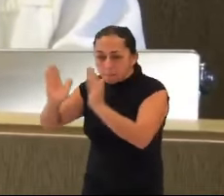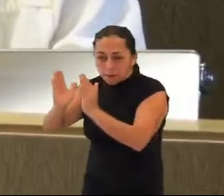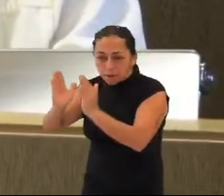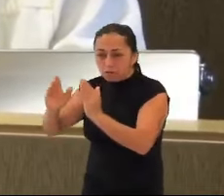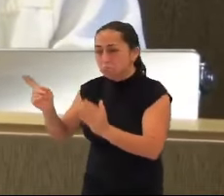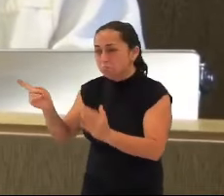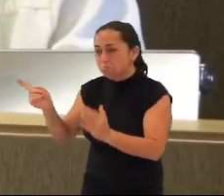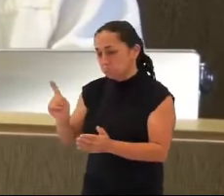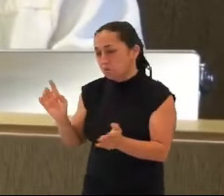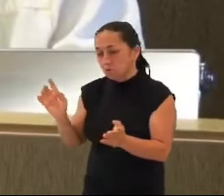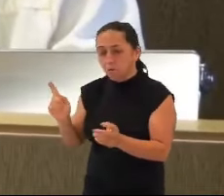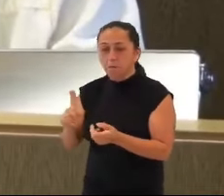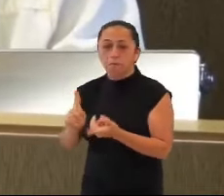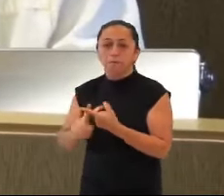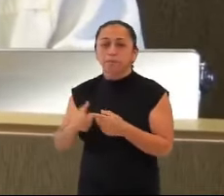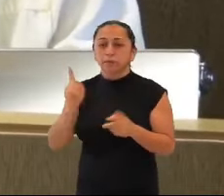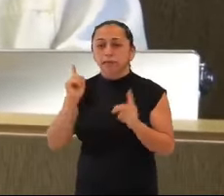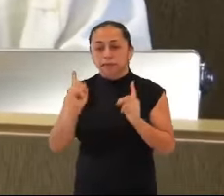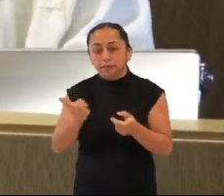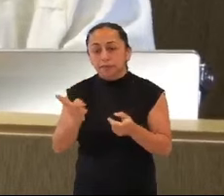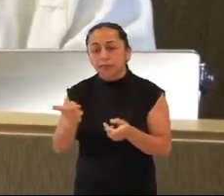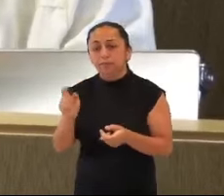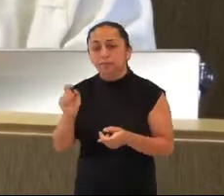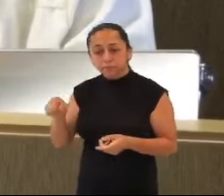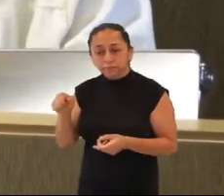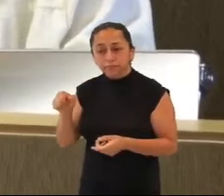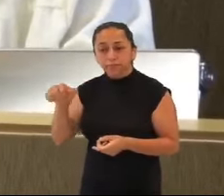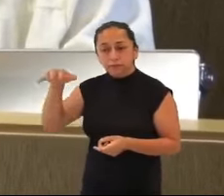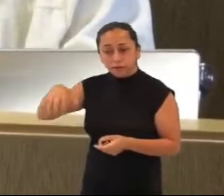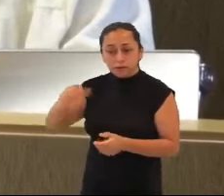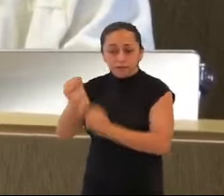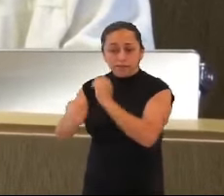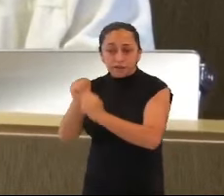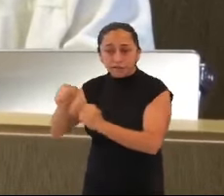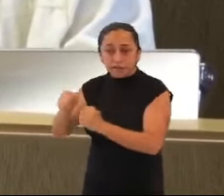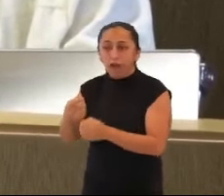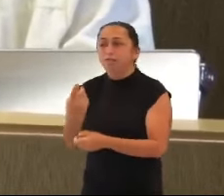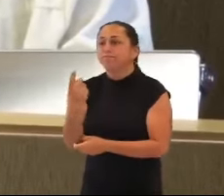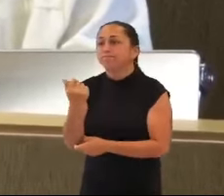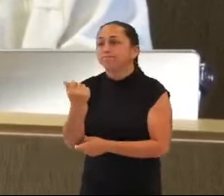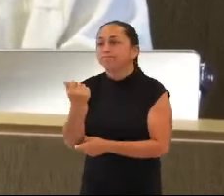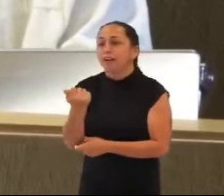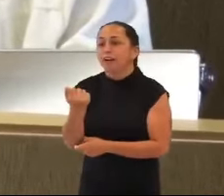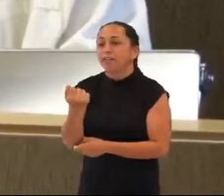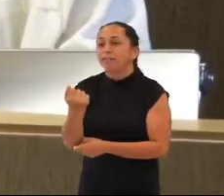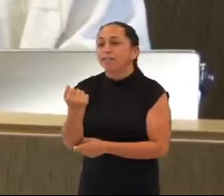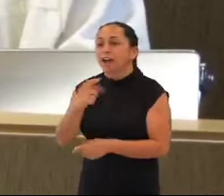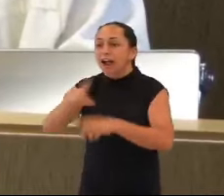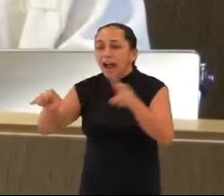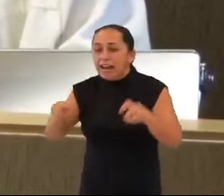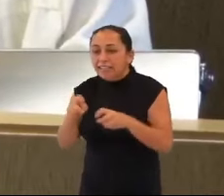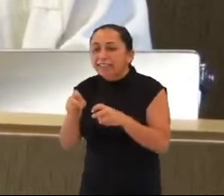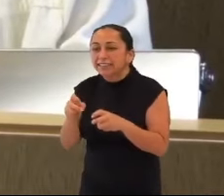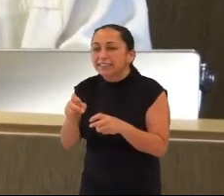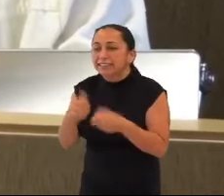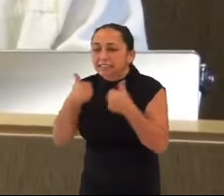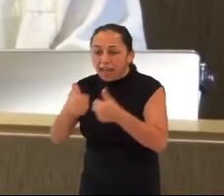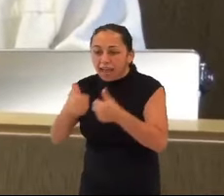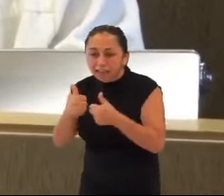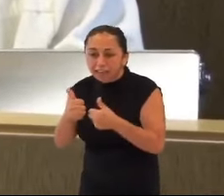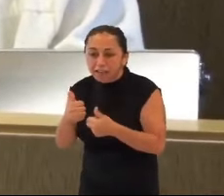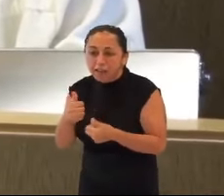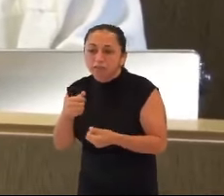y que ha justamente maximizado sus ganancias a costa de la salud y del trabajo de